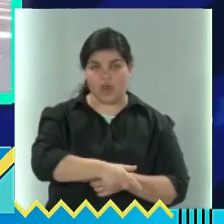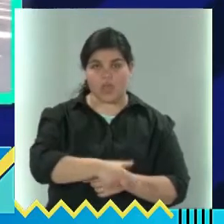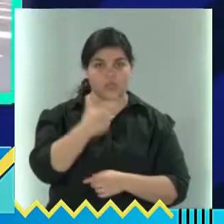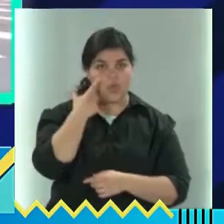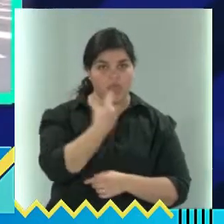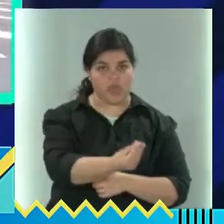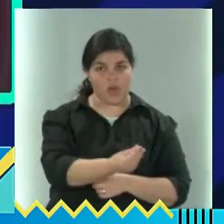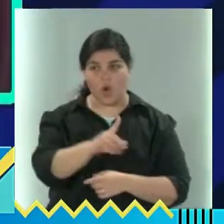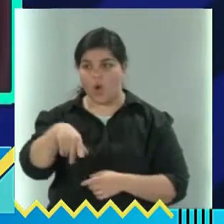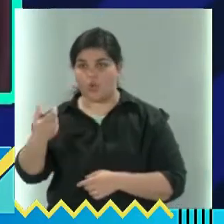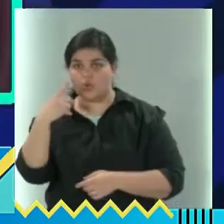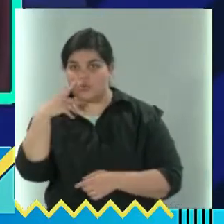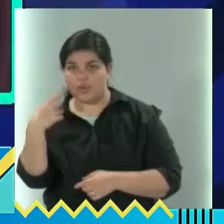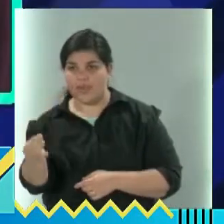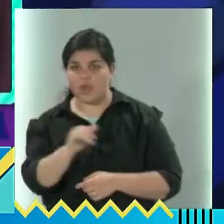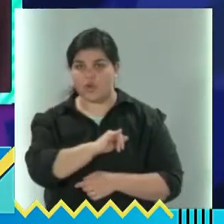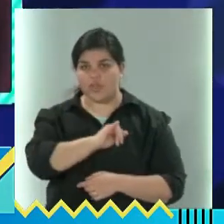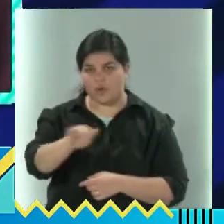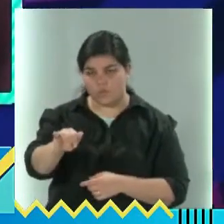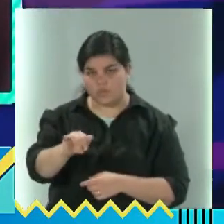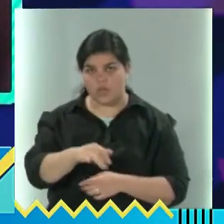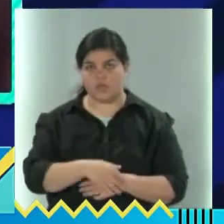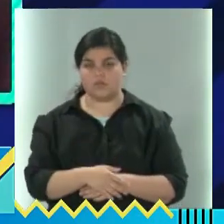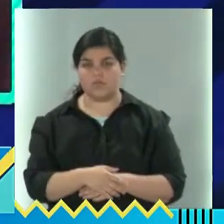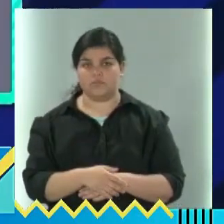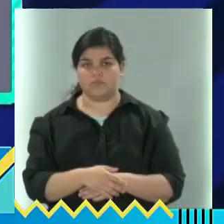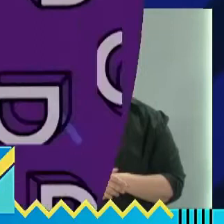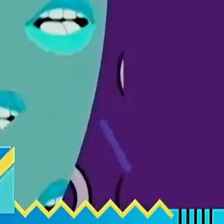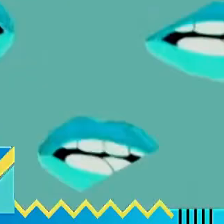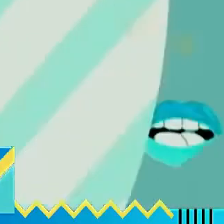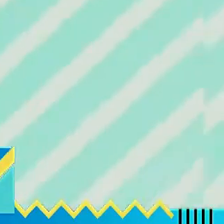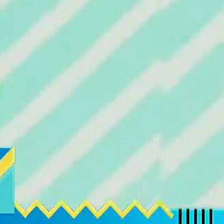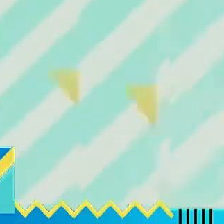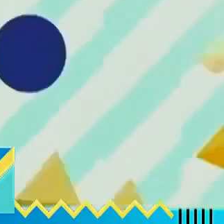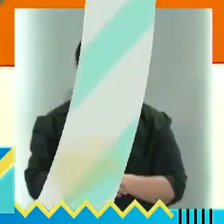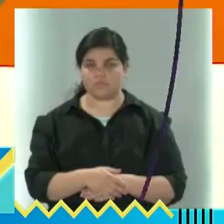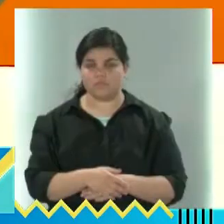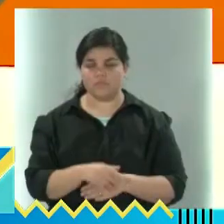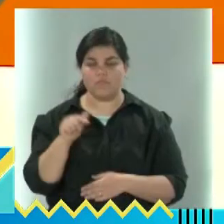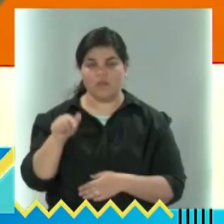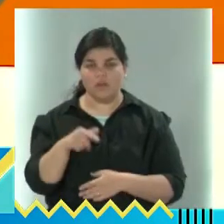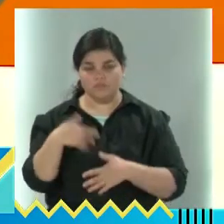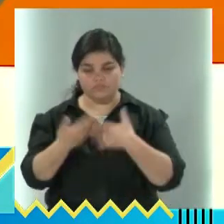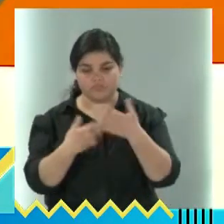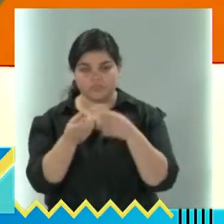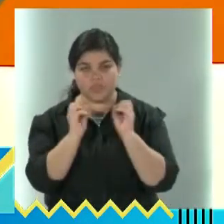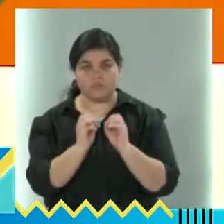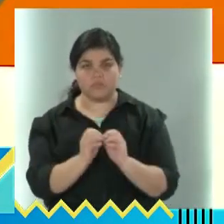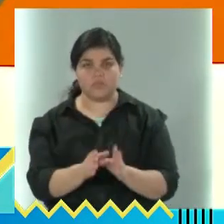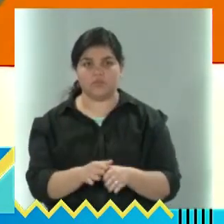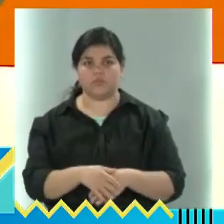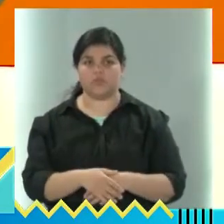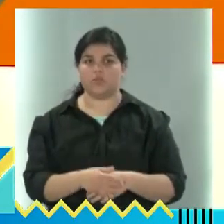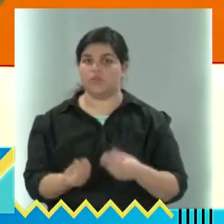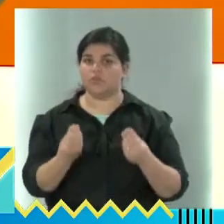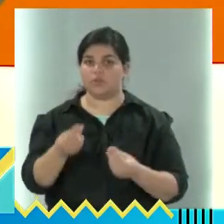mismo ciudadano es el que va a realizar la denuncia, que se va a utilizar o se va a implementar este mecanismo de ejercerlo a